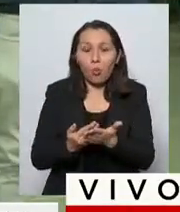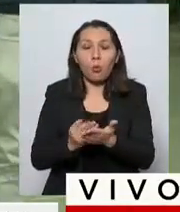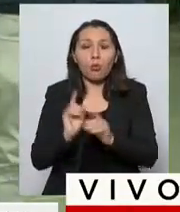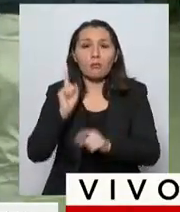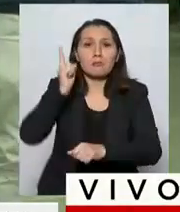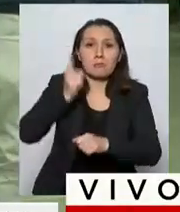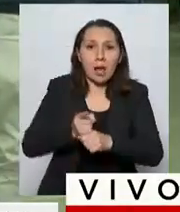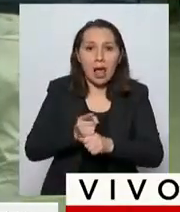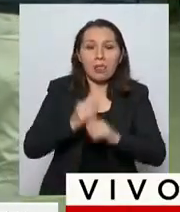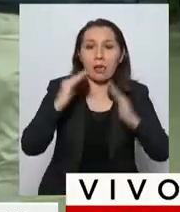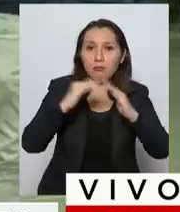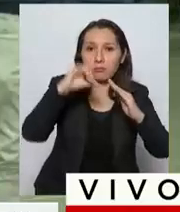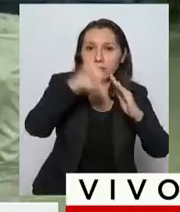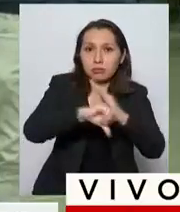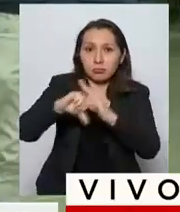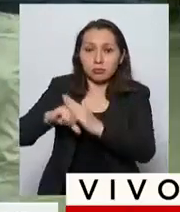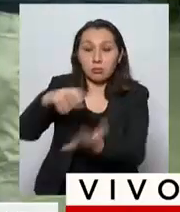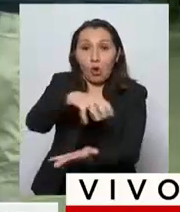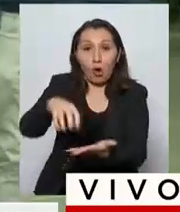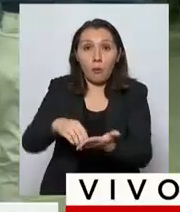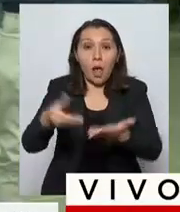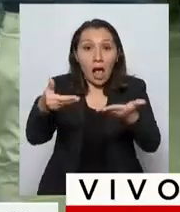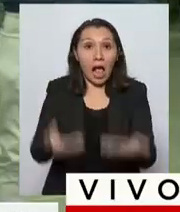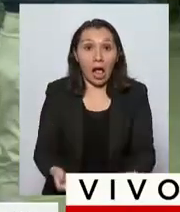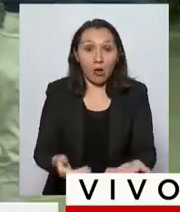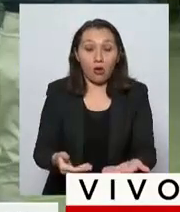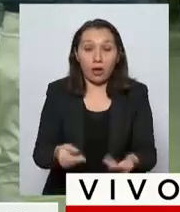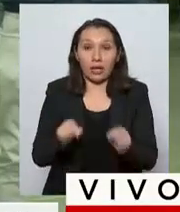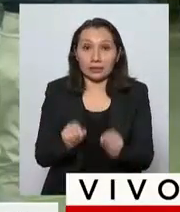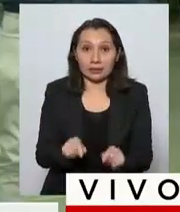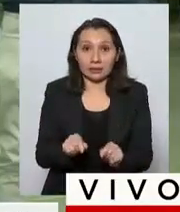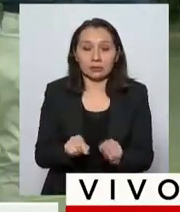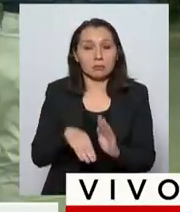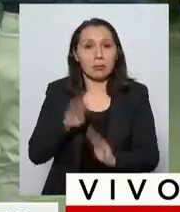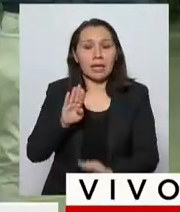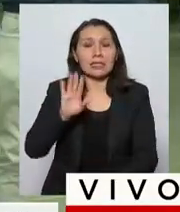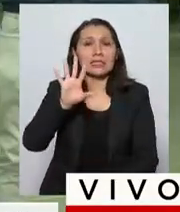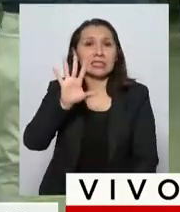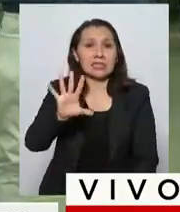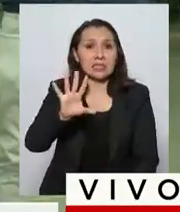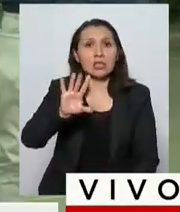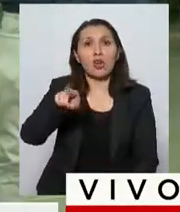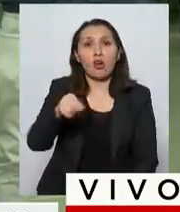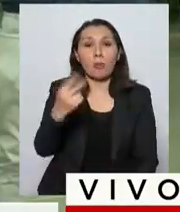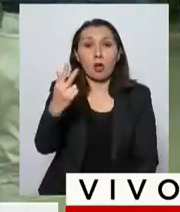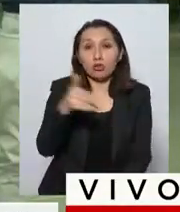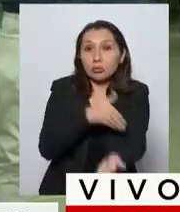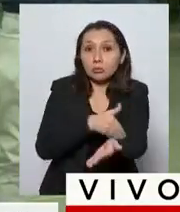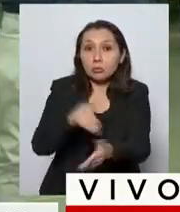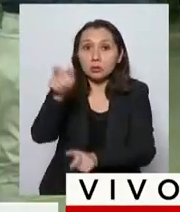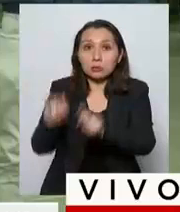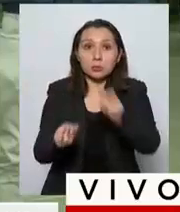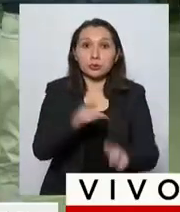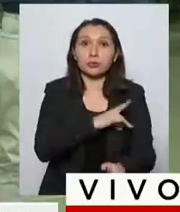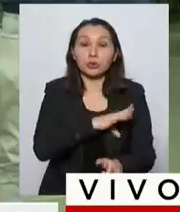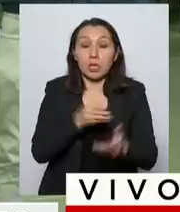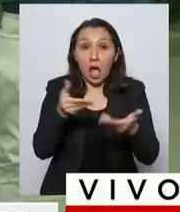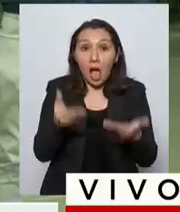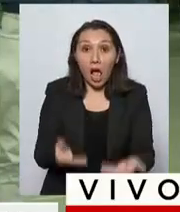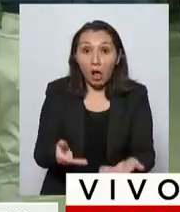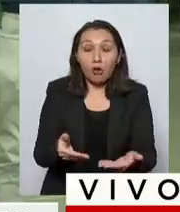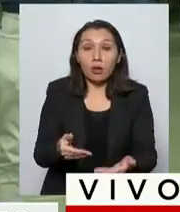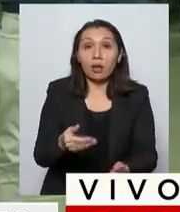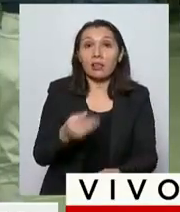de cuarentenas. De hecho, en este instante, más de 5,8 millones de compatriotas